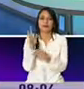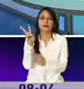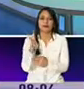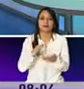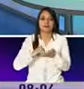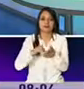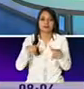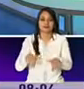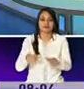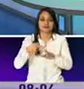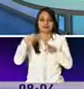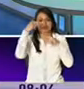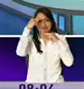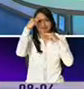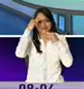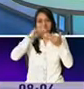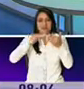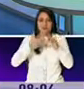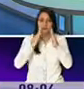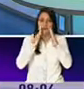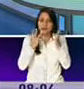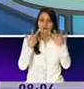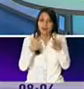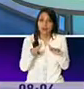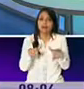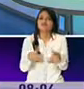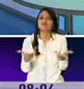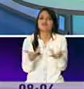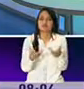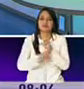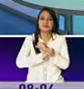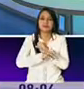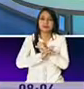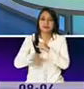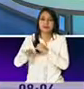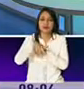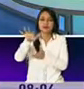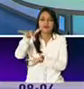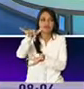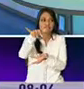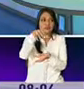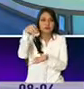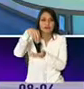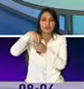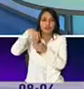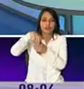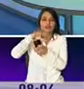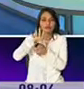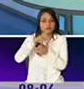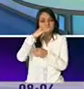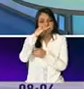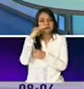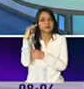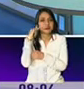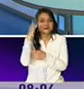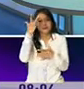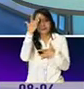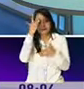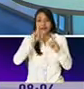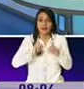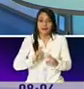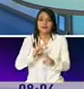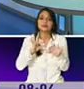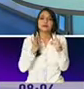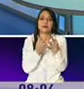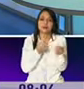solidario aquí en el primer noticiero de la comunidad, porque estamos con esta campaña para recaudar fondos para los niños y sus familias, los niños que tienen cáncer. Nuestra